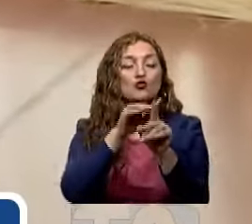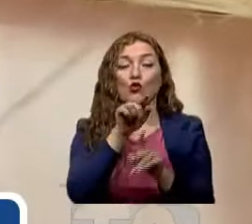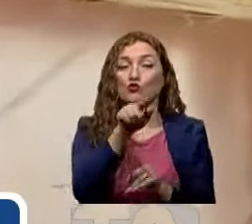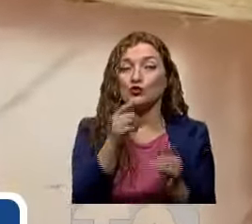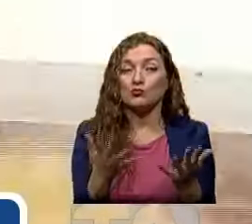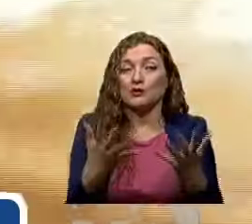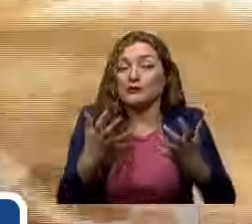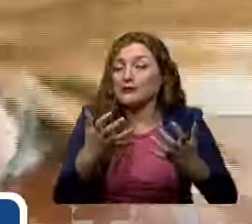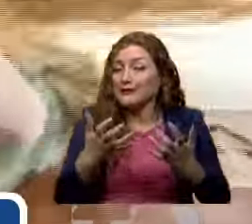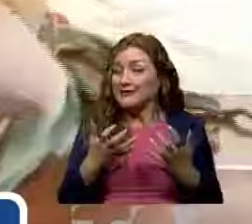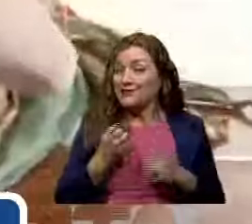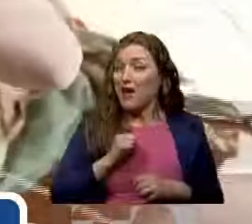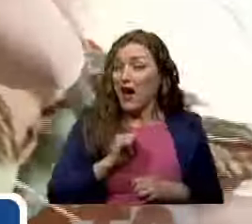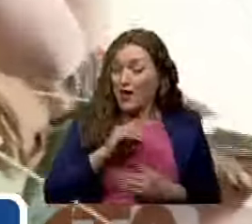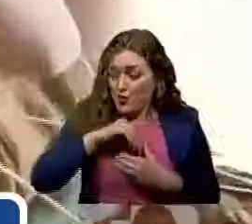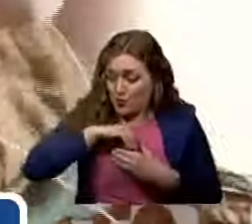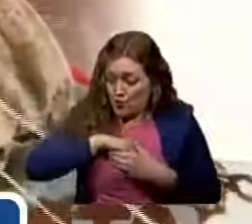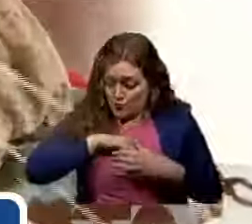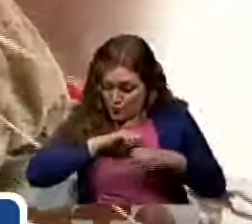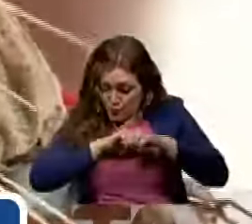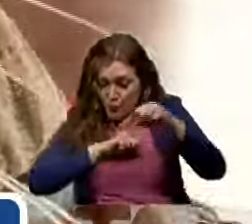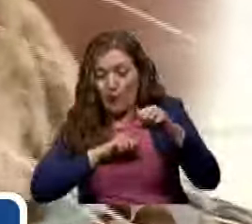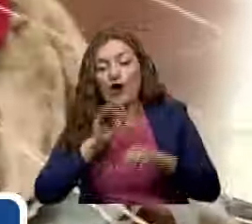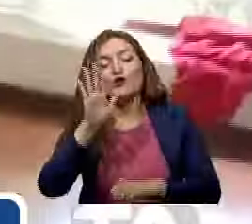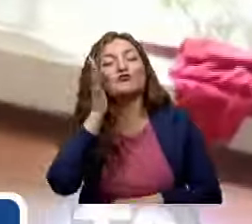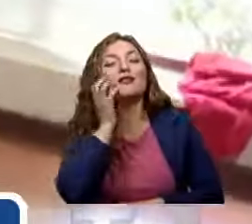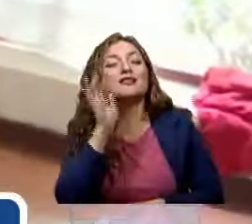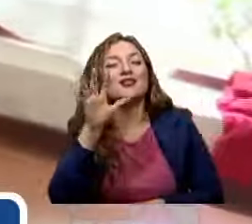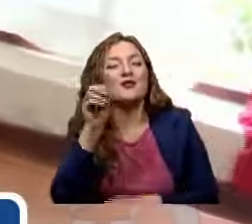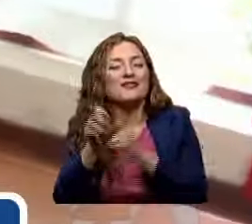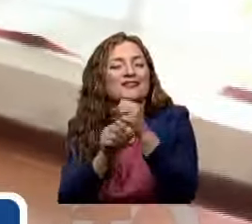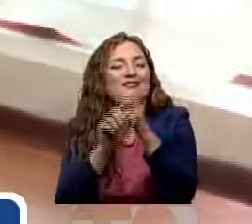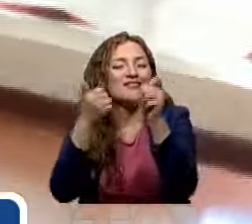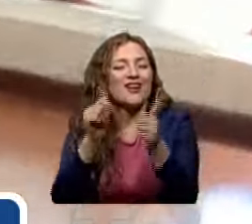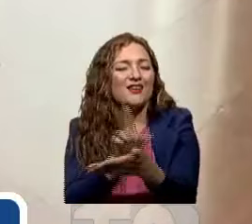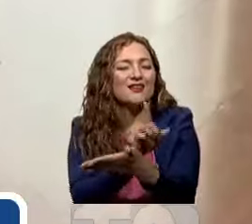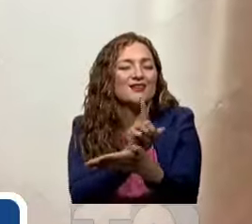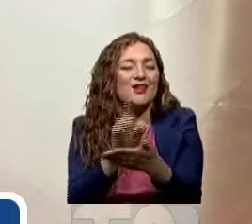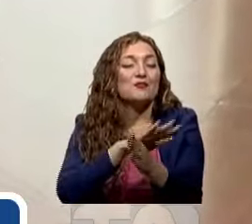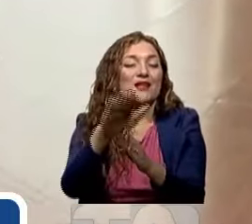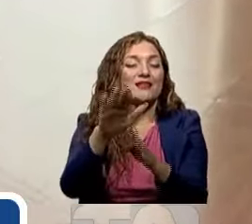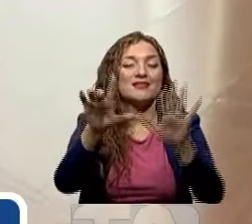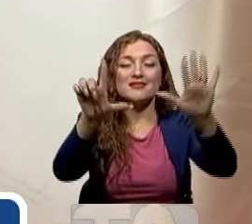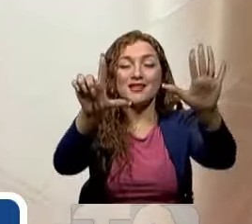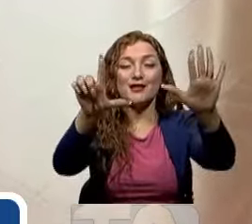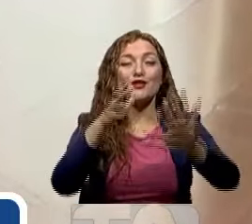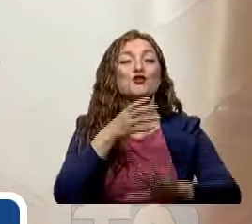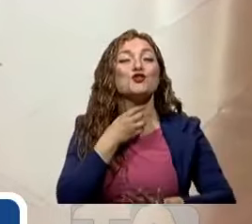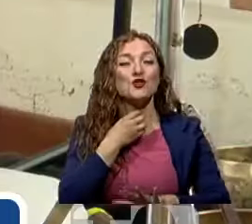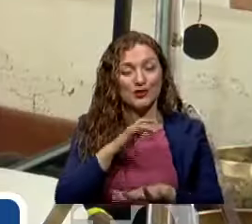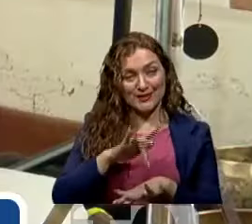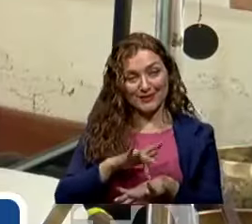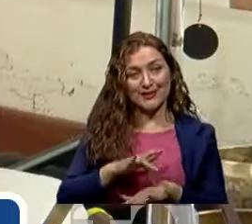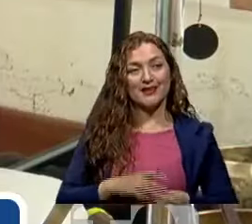sumergirse en un viaje íntimo a través de las 5 décadas de vida de Susana en el arte de la danza, este 7 de agosto tiene una